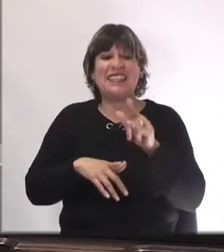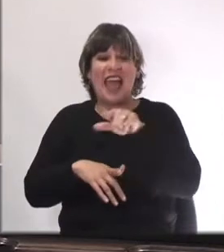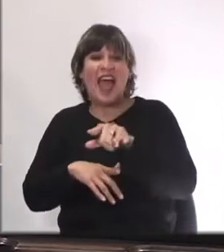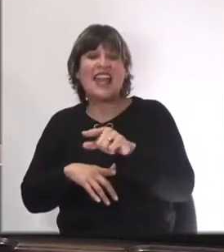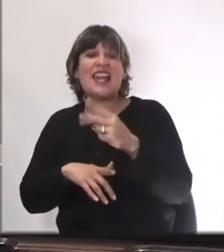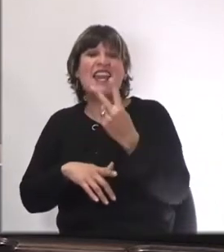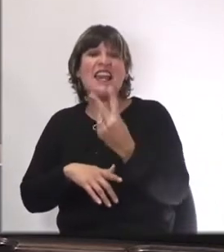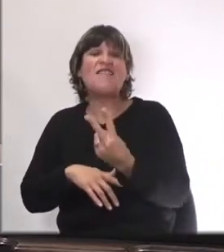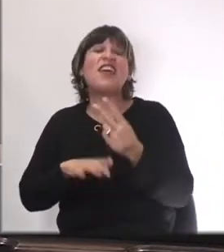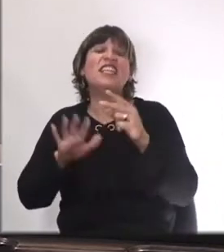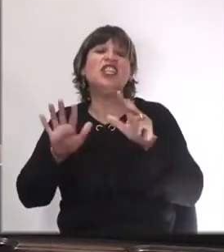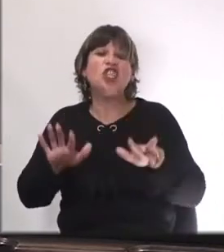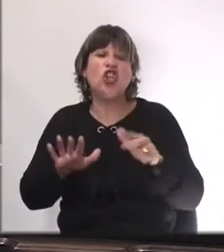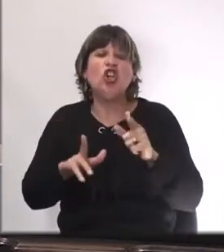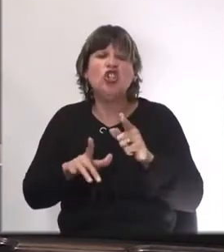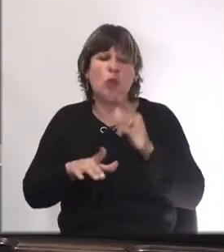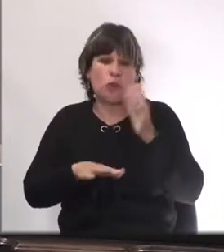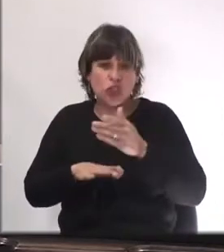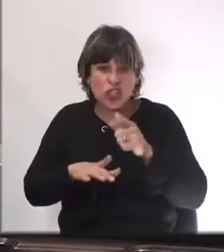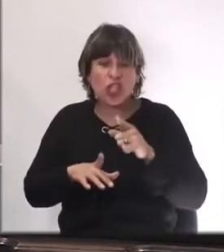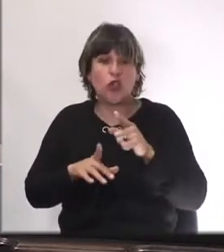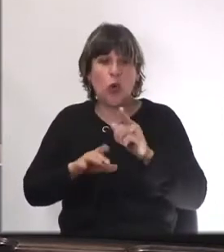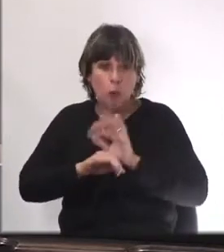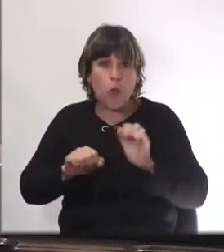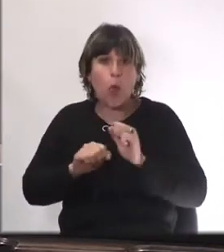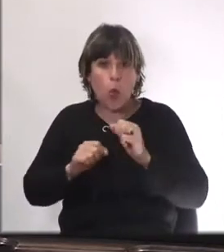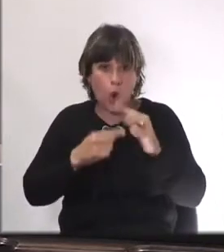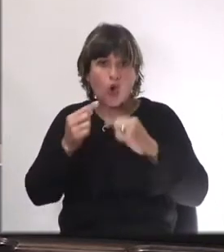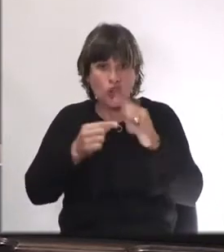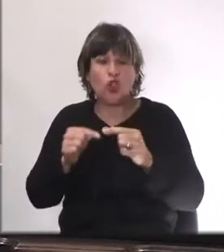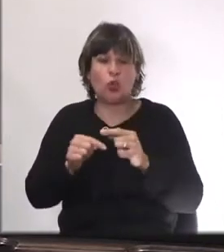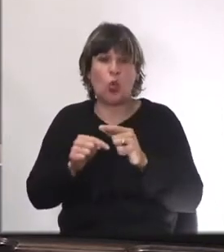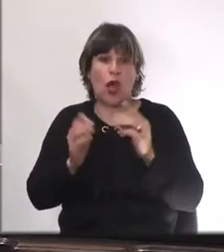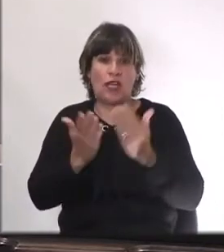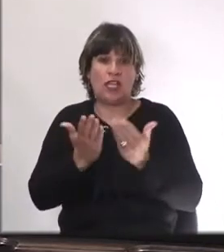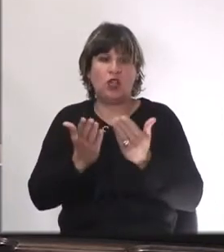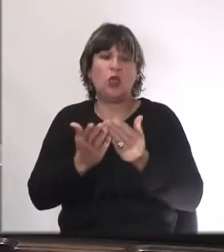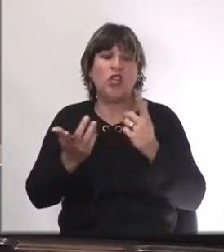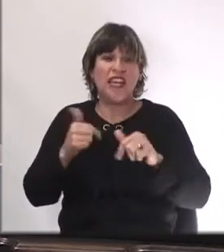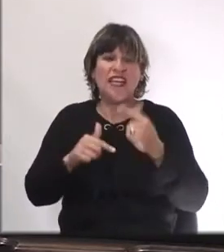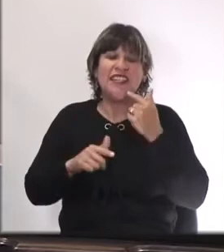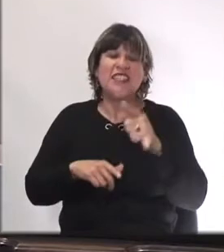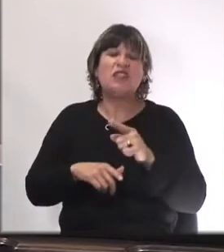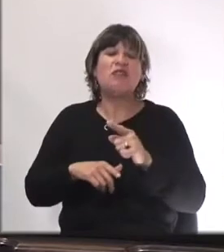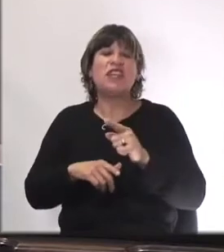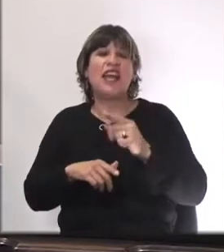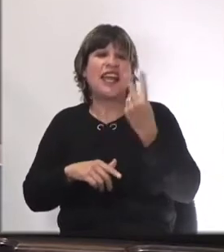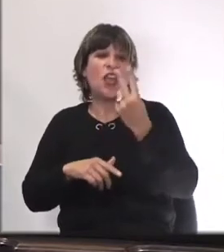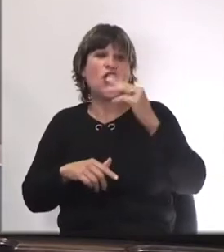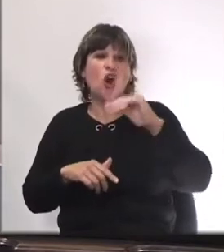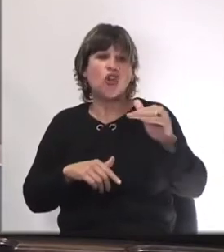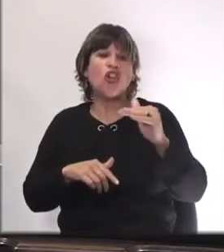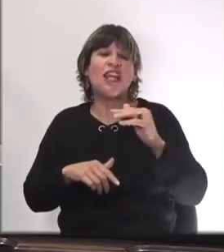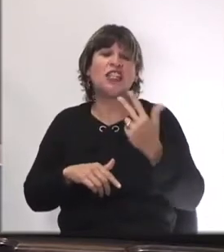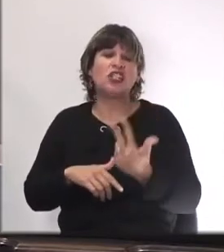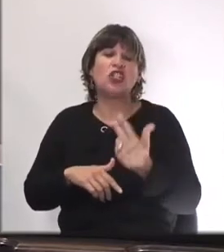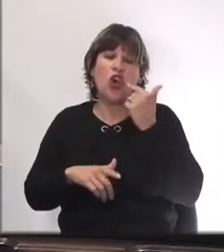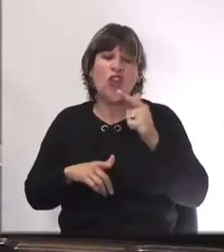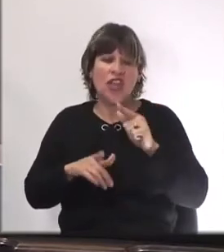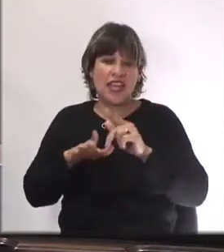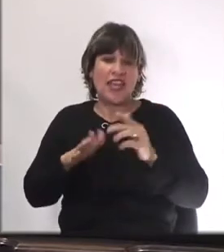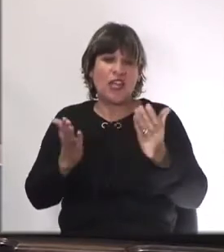28% logró seguir los cursos. Eso quiere decir que más de 2/3 de los gurises y gurisas de secundaria de este país los perdimos